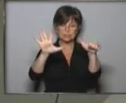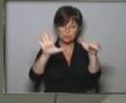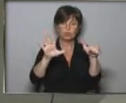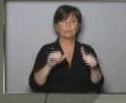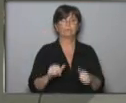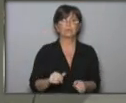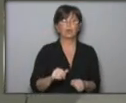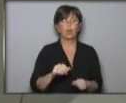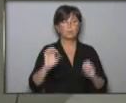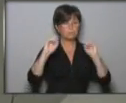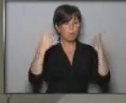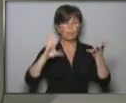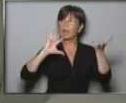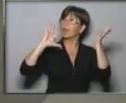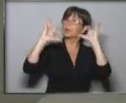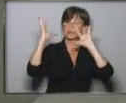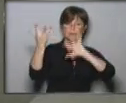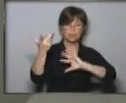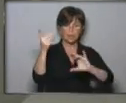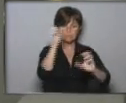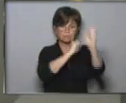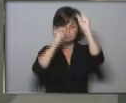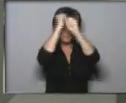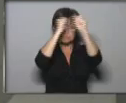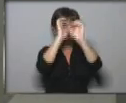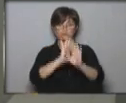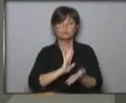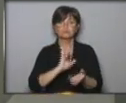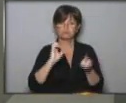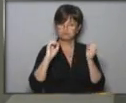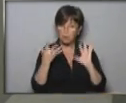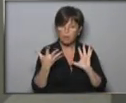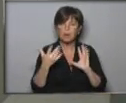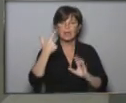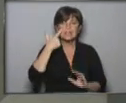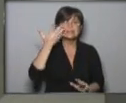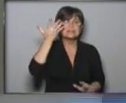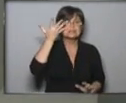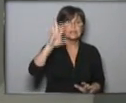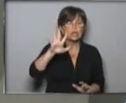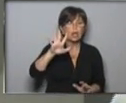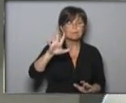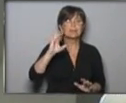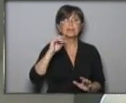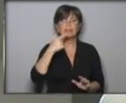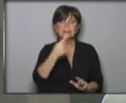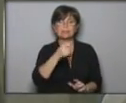una moderna arquitectura, y hay más de 5.000 acreditados